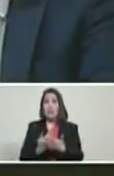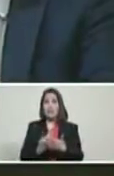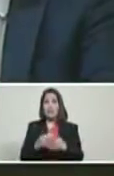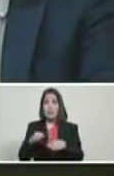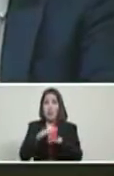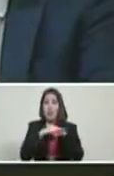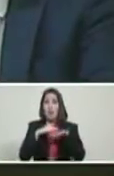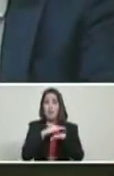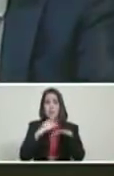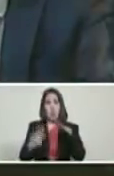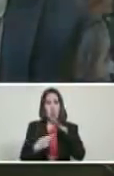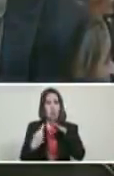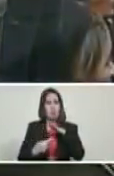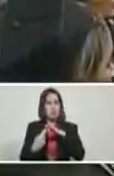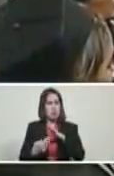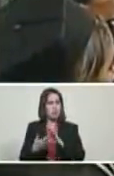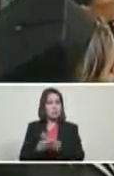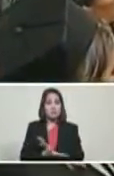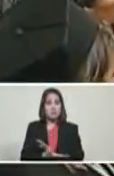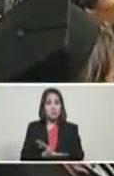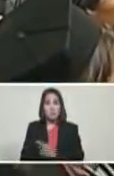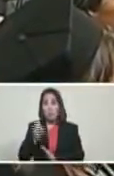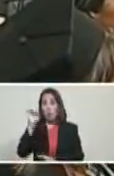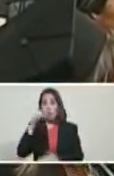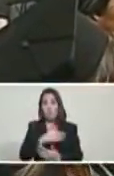del ALBA, Cuba, Venezuela.